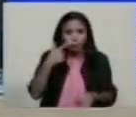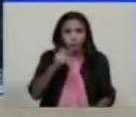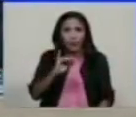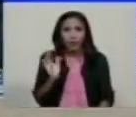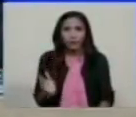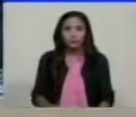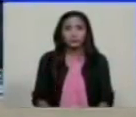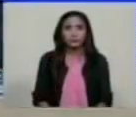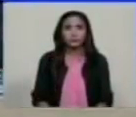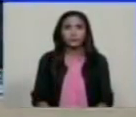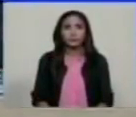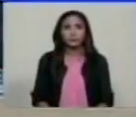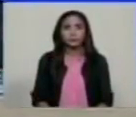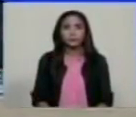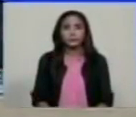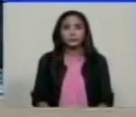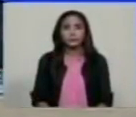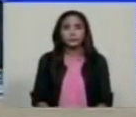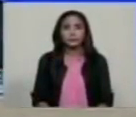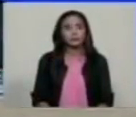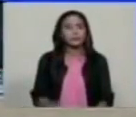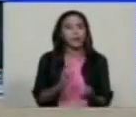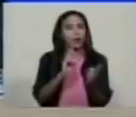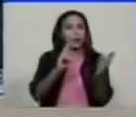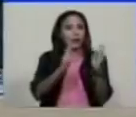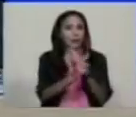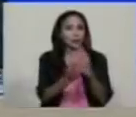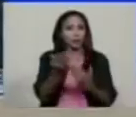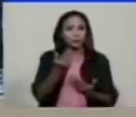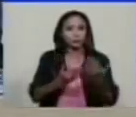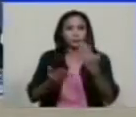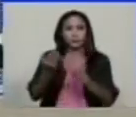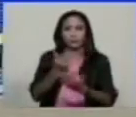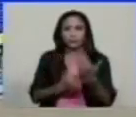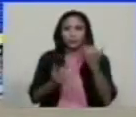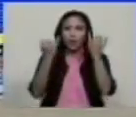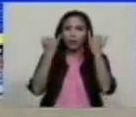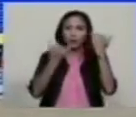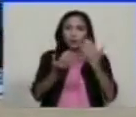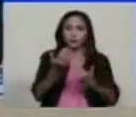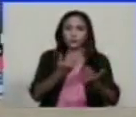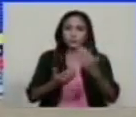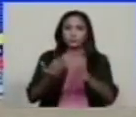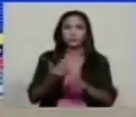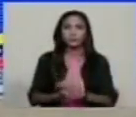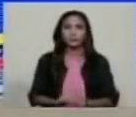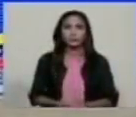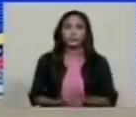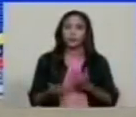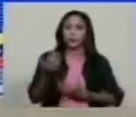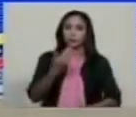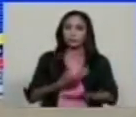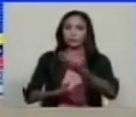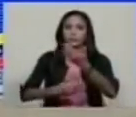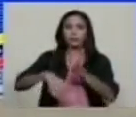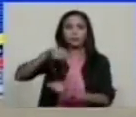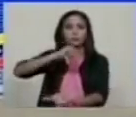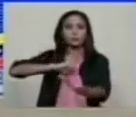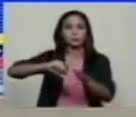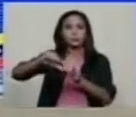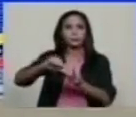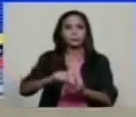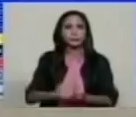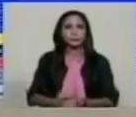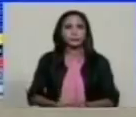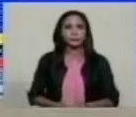Y es una relación estructural, estratégica, de ganar, ganar, de beneficio mutuo.